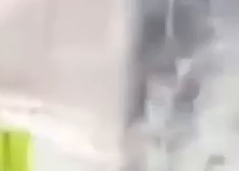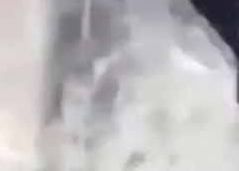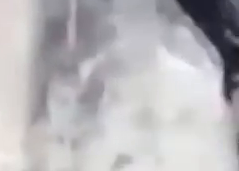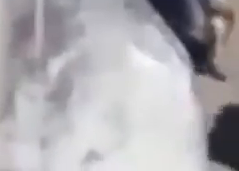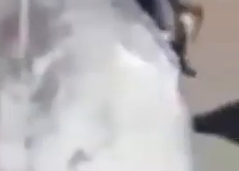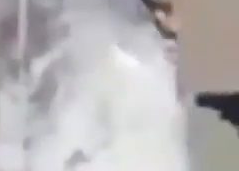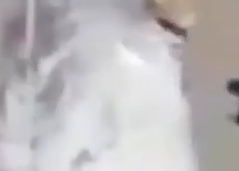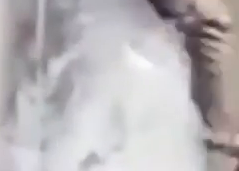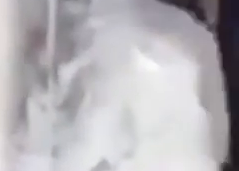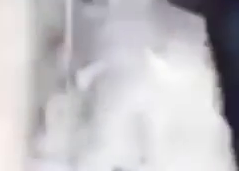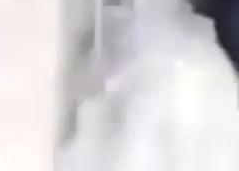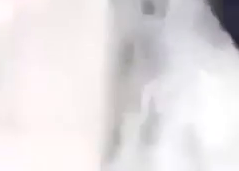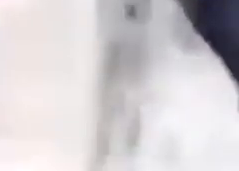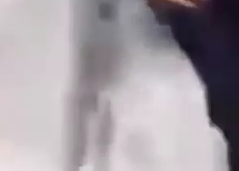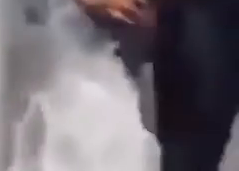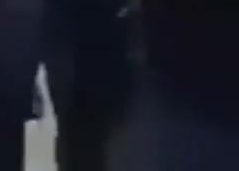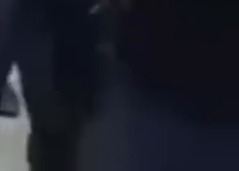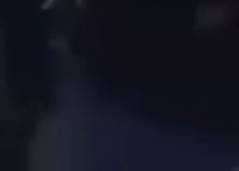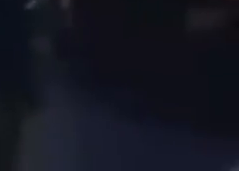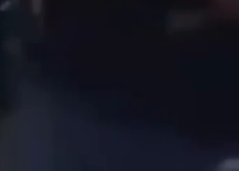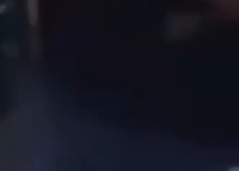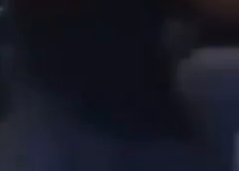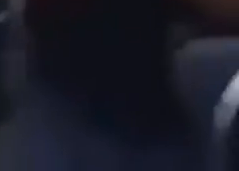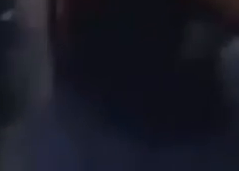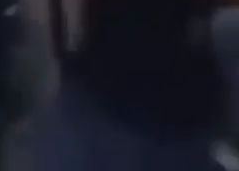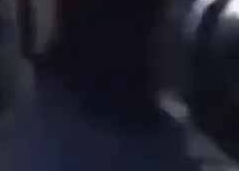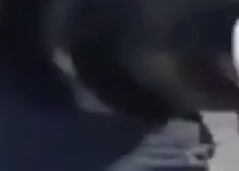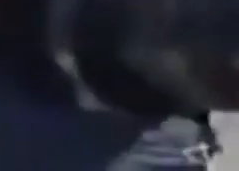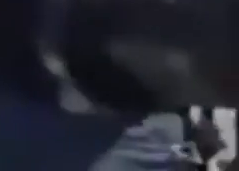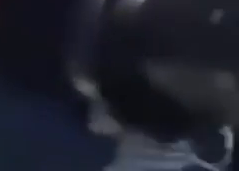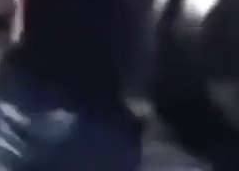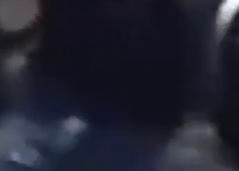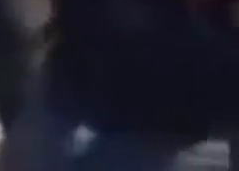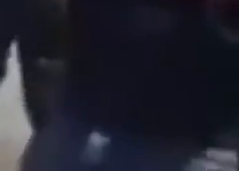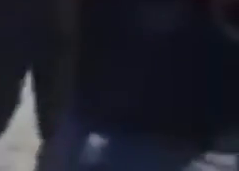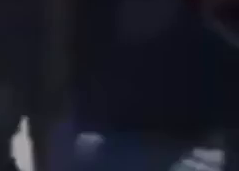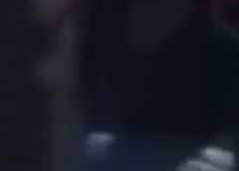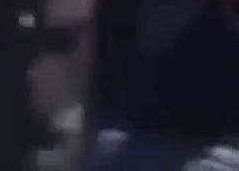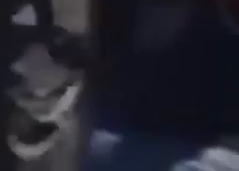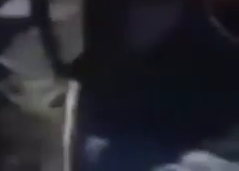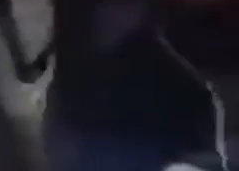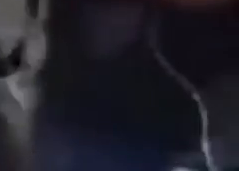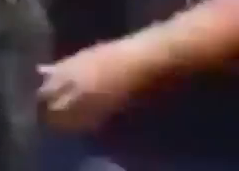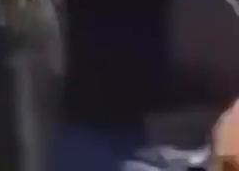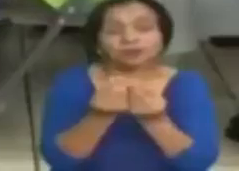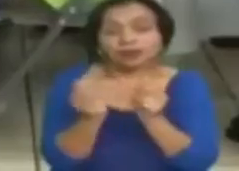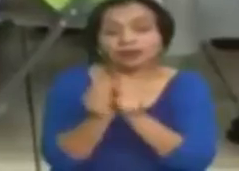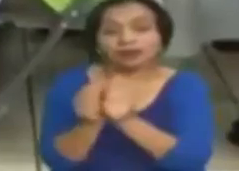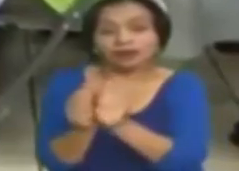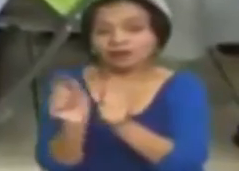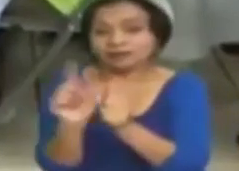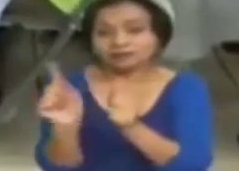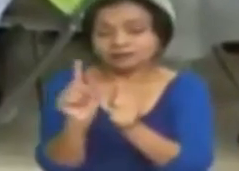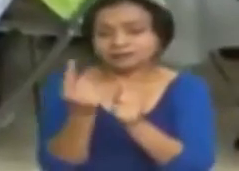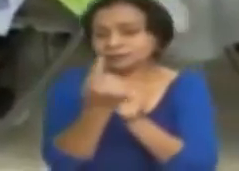mañana. Con esto concluimos la jornada de vacunación contra el COVID de esta